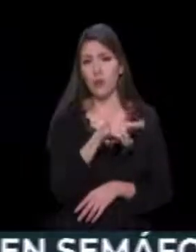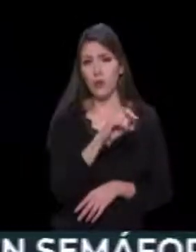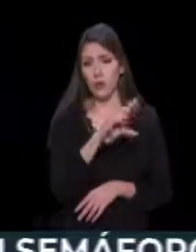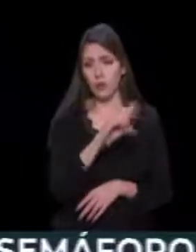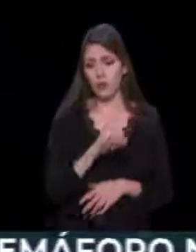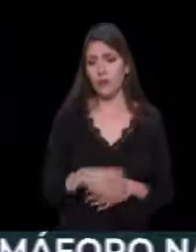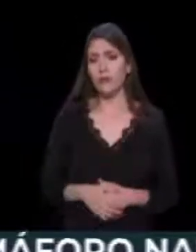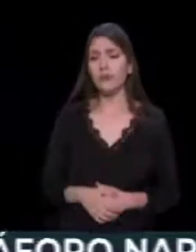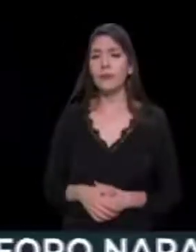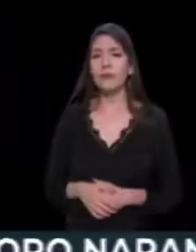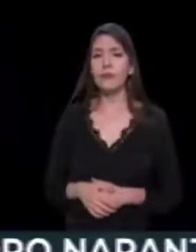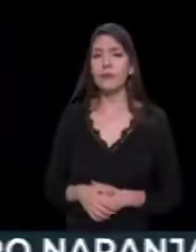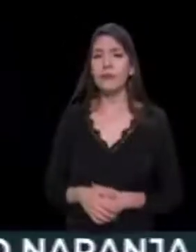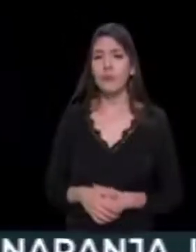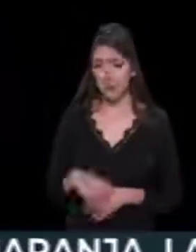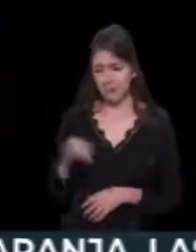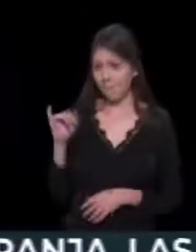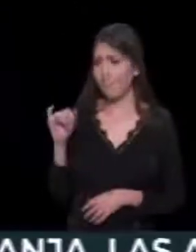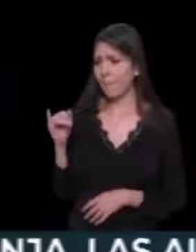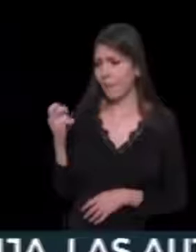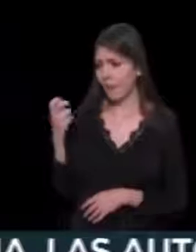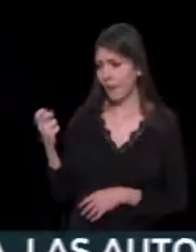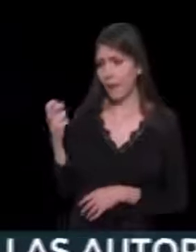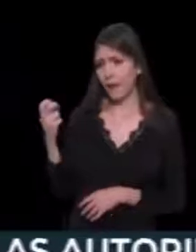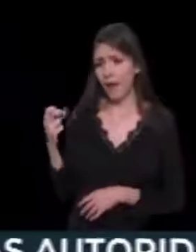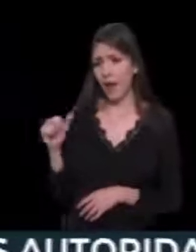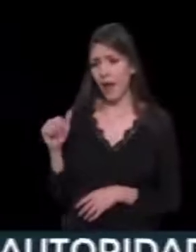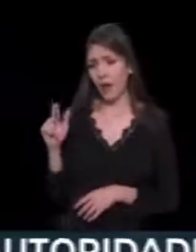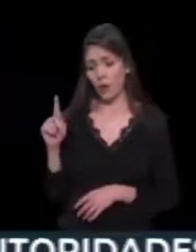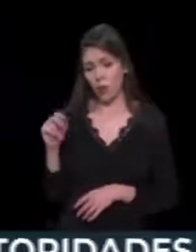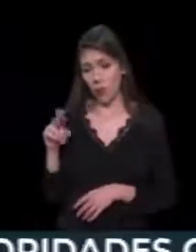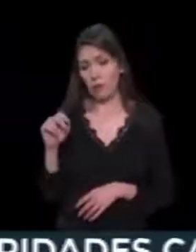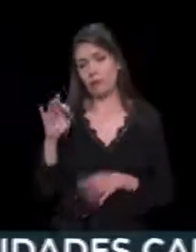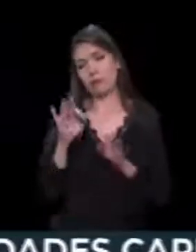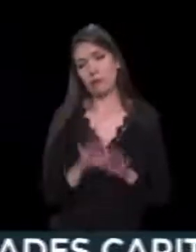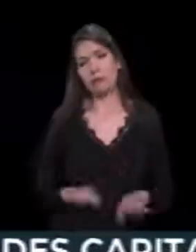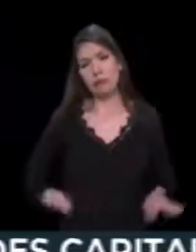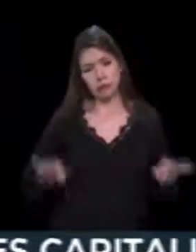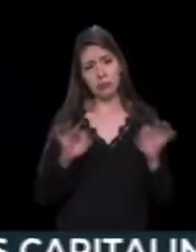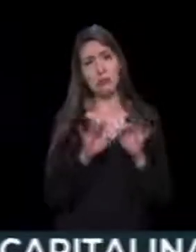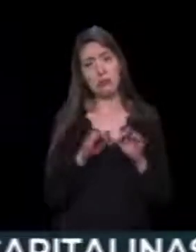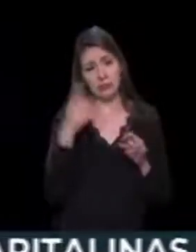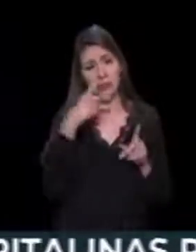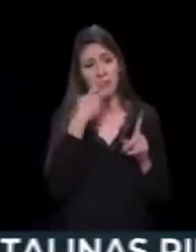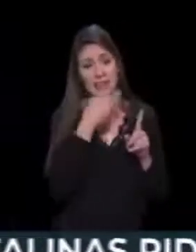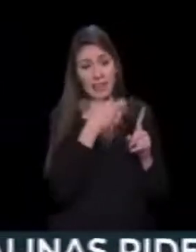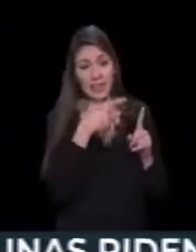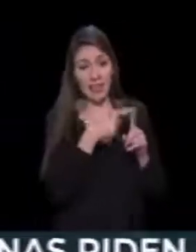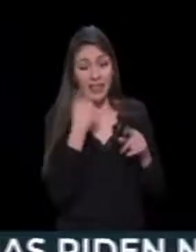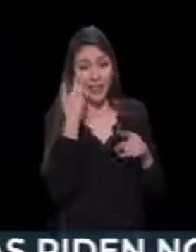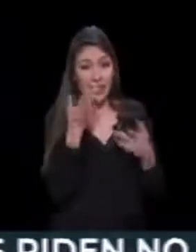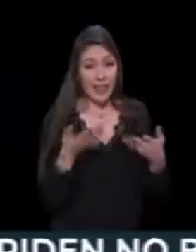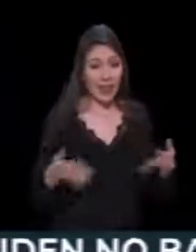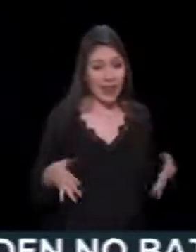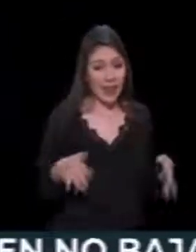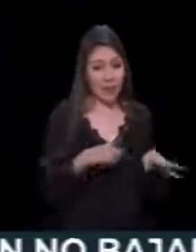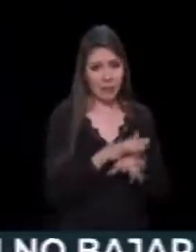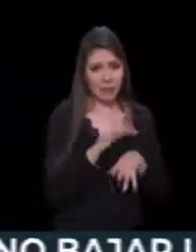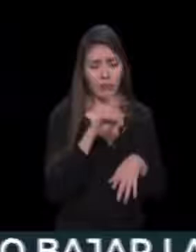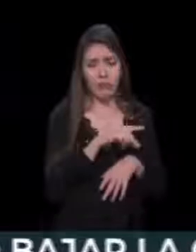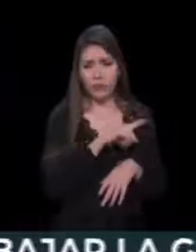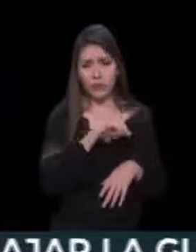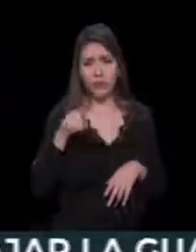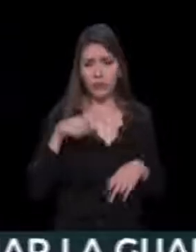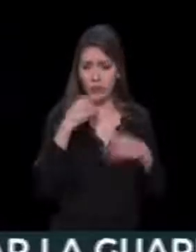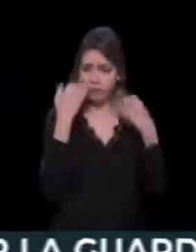es fundamental, pero precisamente esta transformación de la que me parece somos testigos, y de verdad es